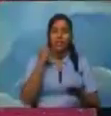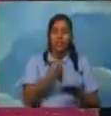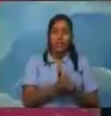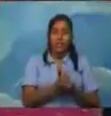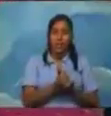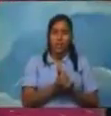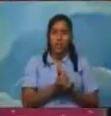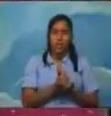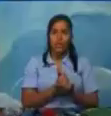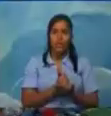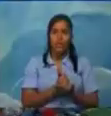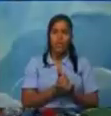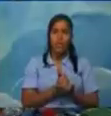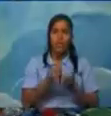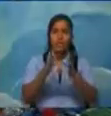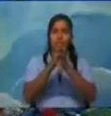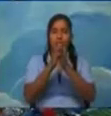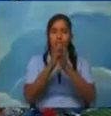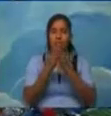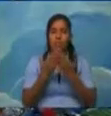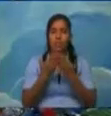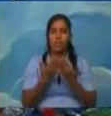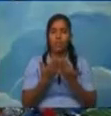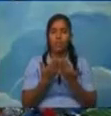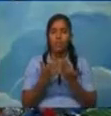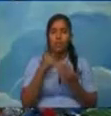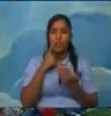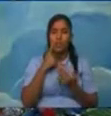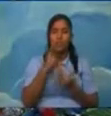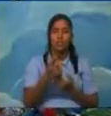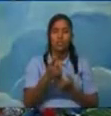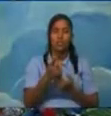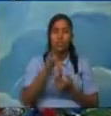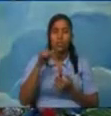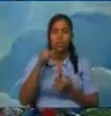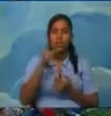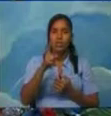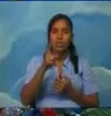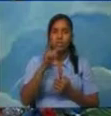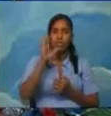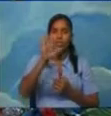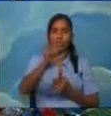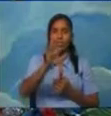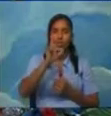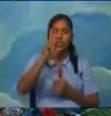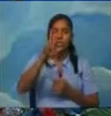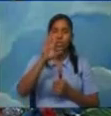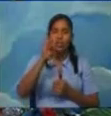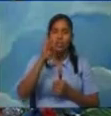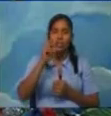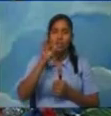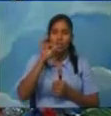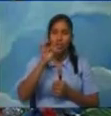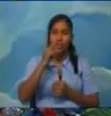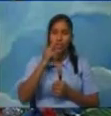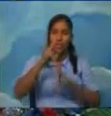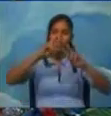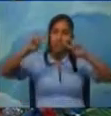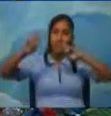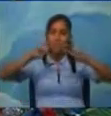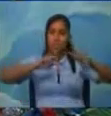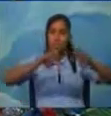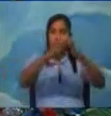Dios. La Biblia nos dice en Juan 5:39, escudriñad las